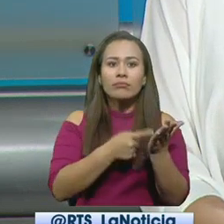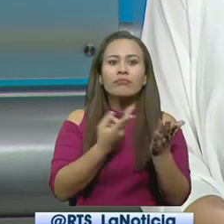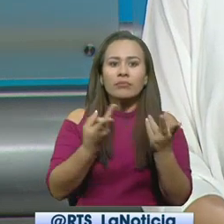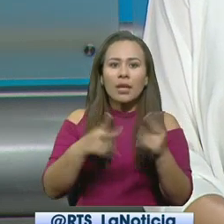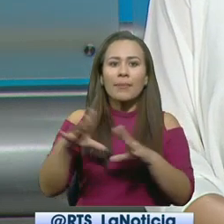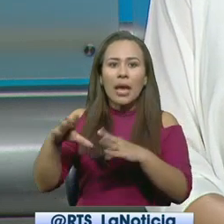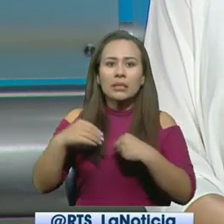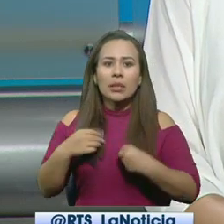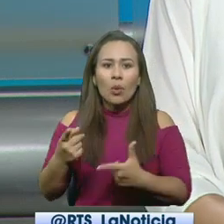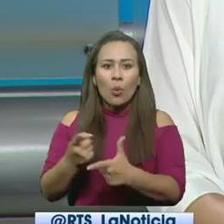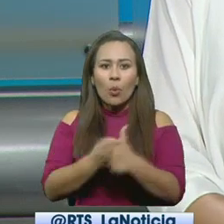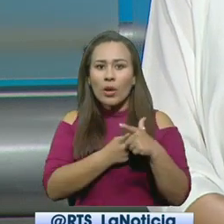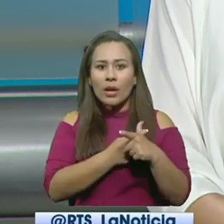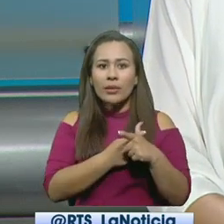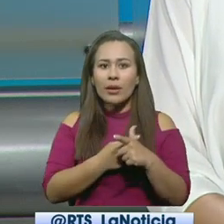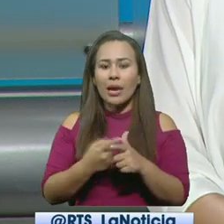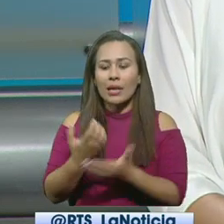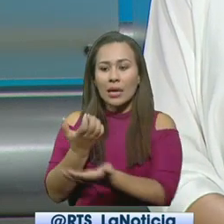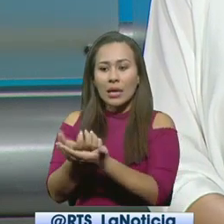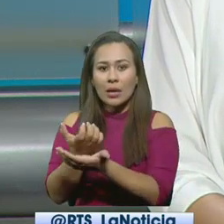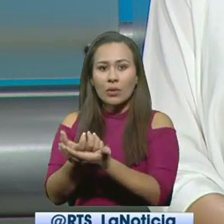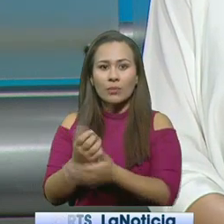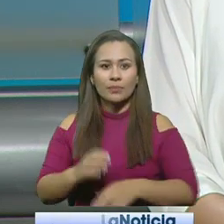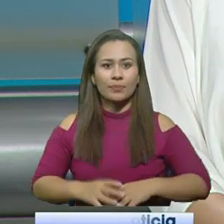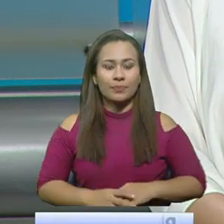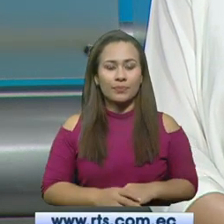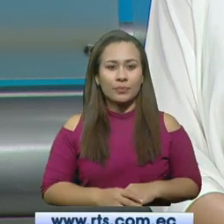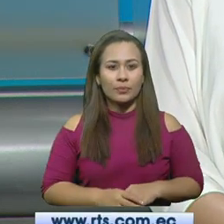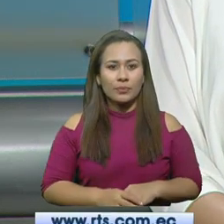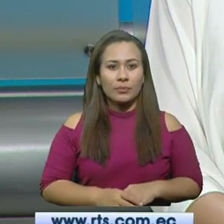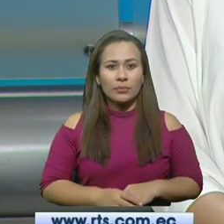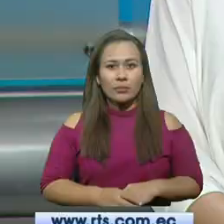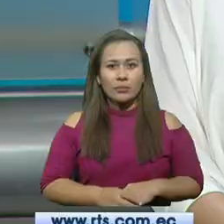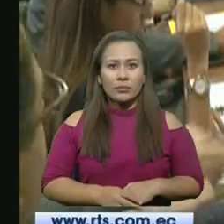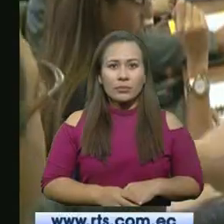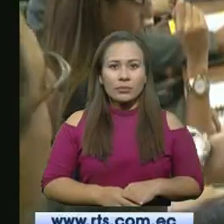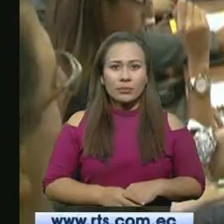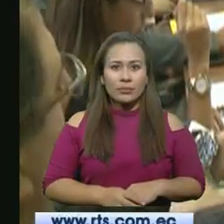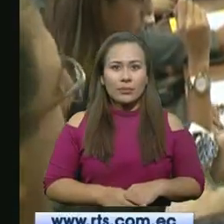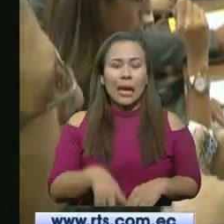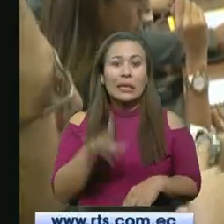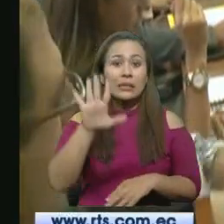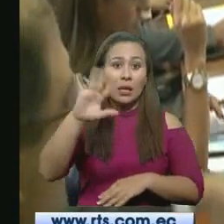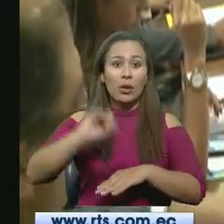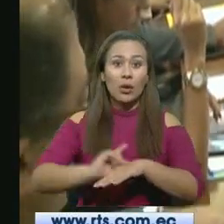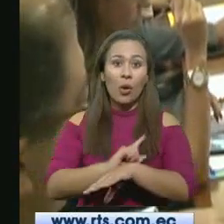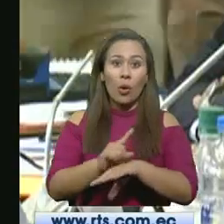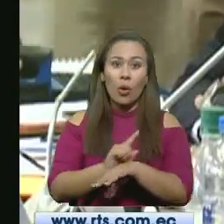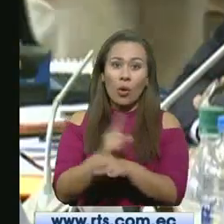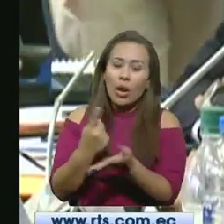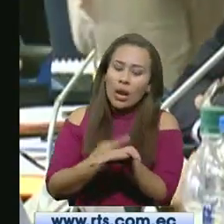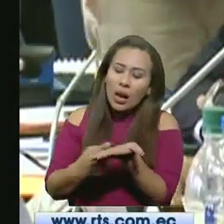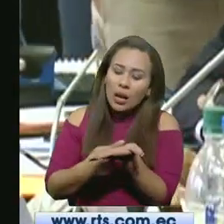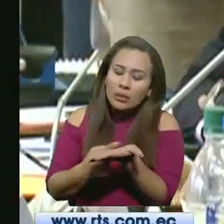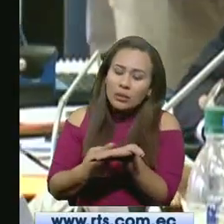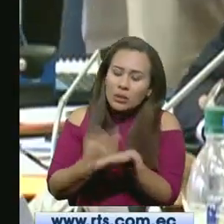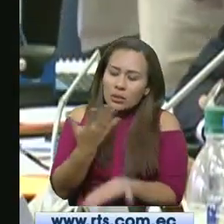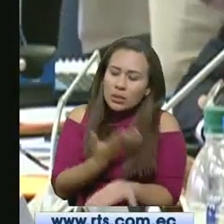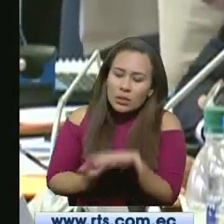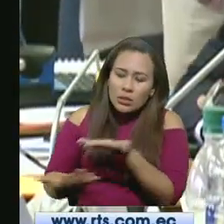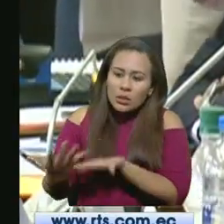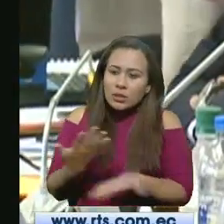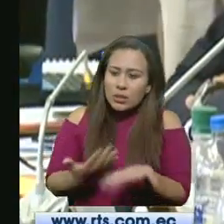proyecto urgente de reactivación económica. Jornada de cerca de 5 horas en la comisión que terminó con la aprobación, aunque